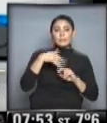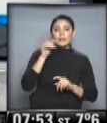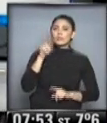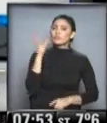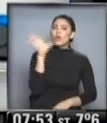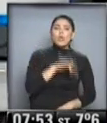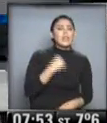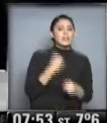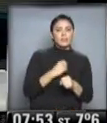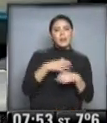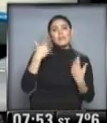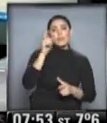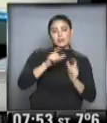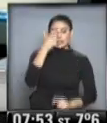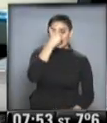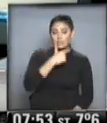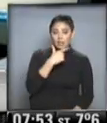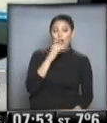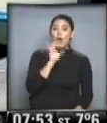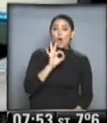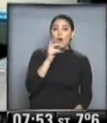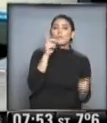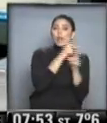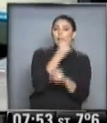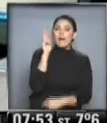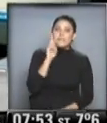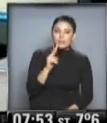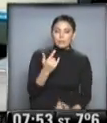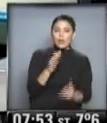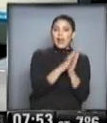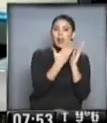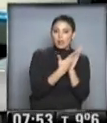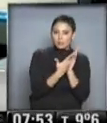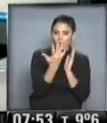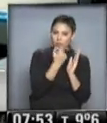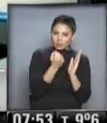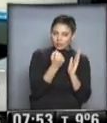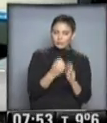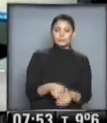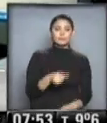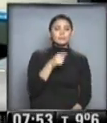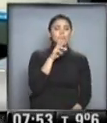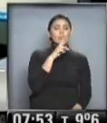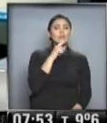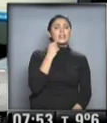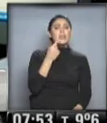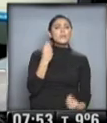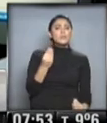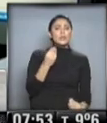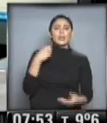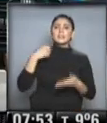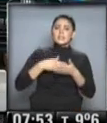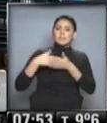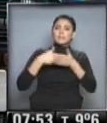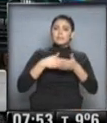trabajamos todos los días para que las personas ciegas o con problemas visuales tengan libros a la mano. ¿Por qué crees que hubo tanta resistencia de